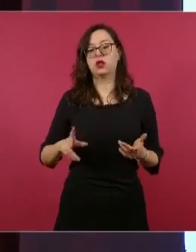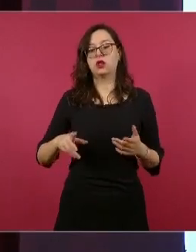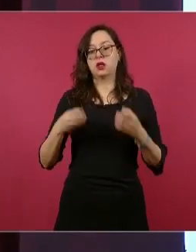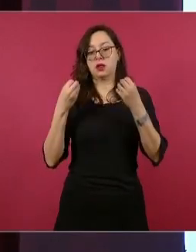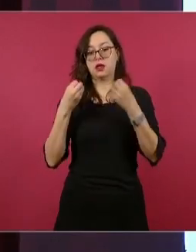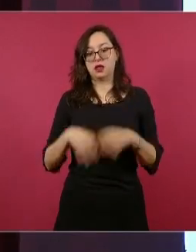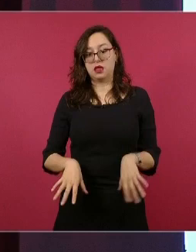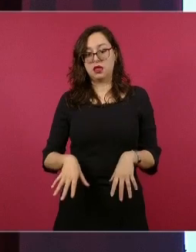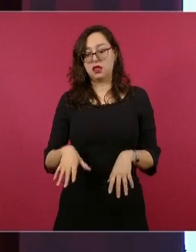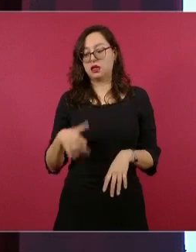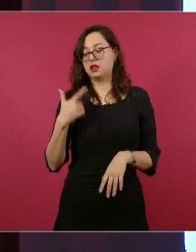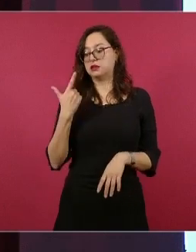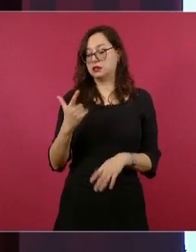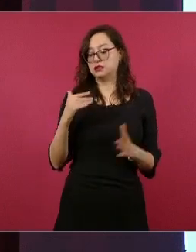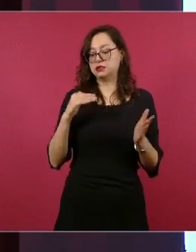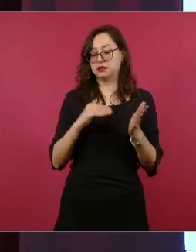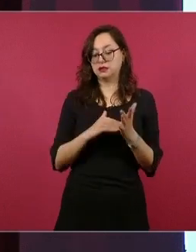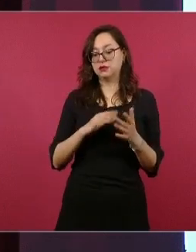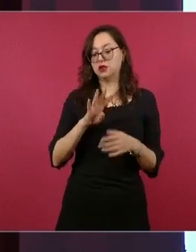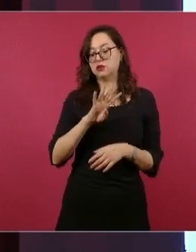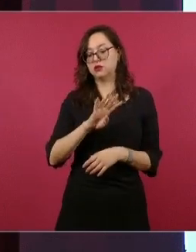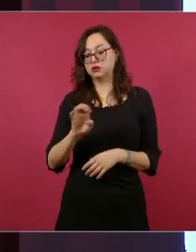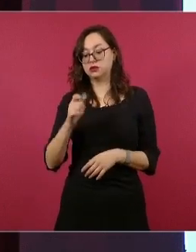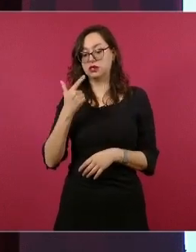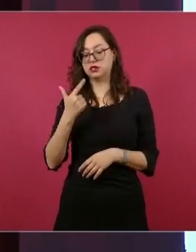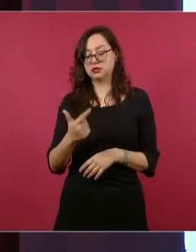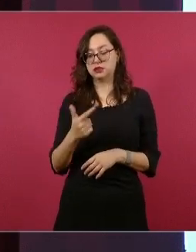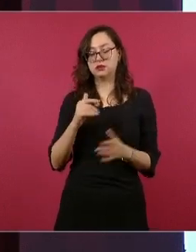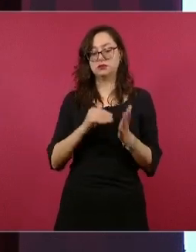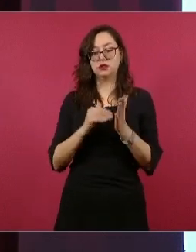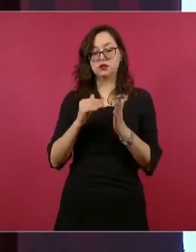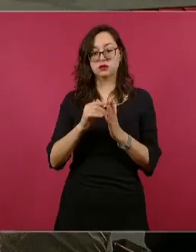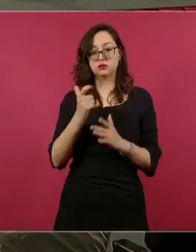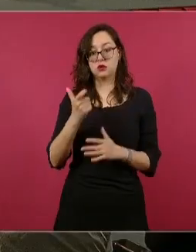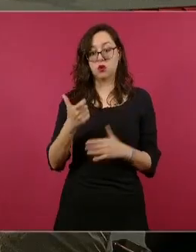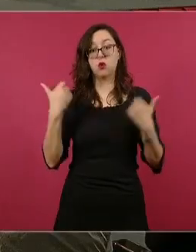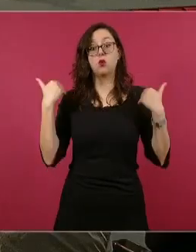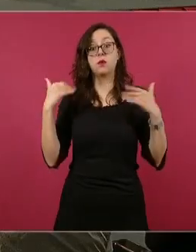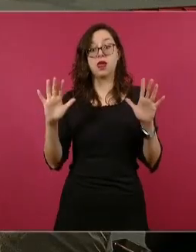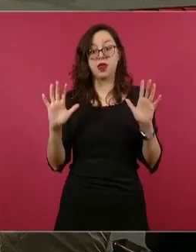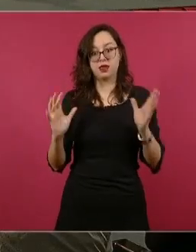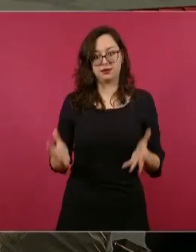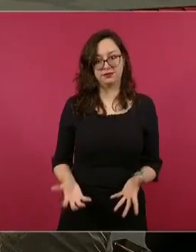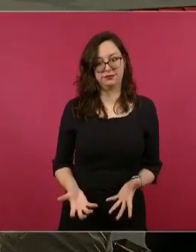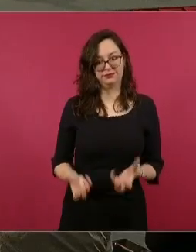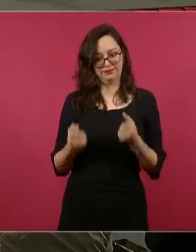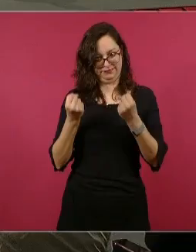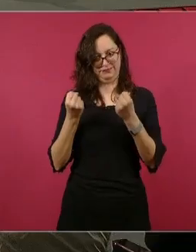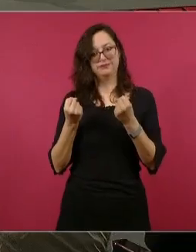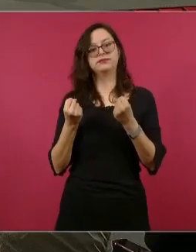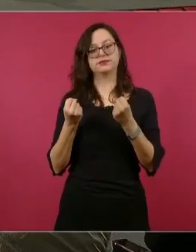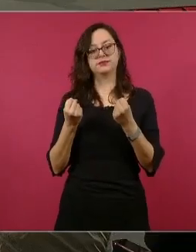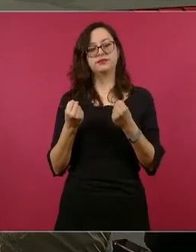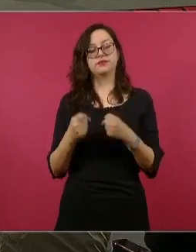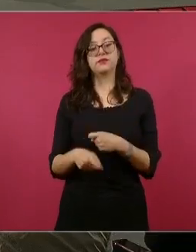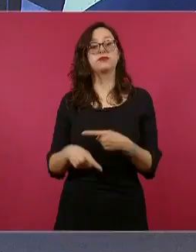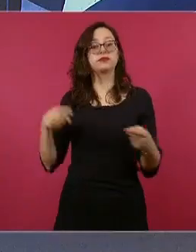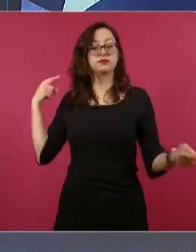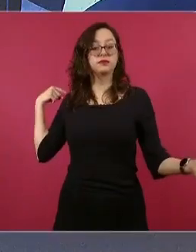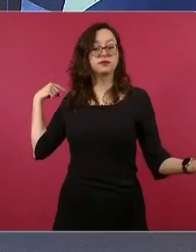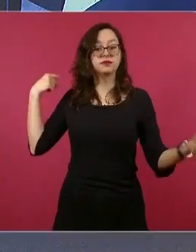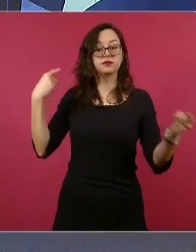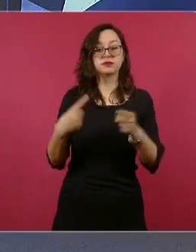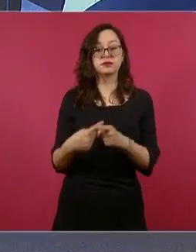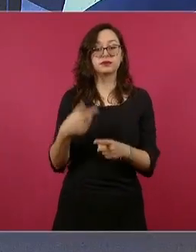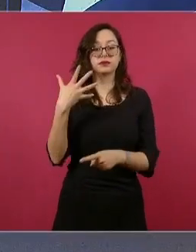pérdida de 7 mil 407 millones de pesos en 2024 y de 2020 a la fecha que